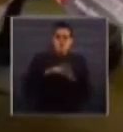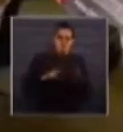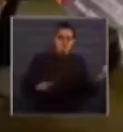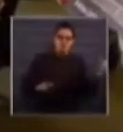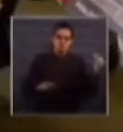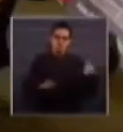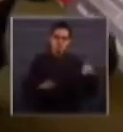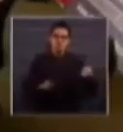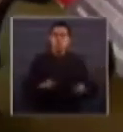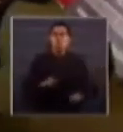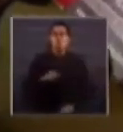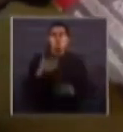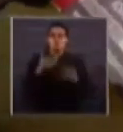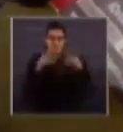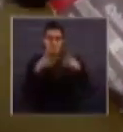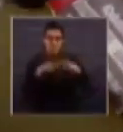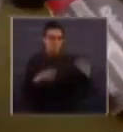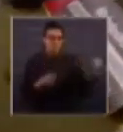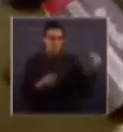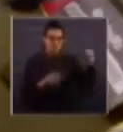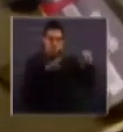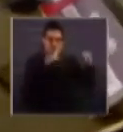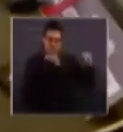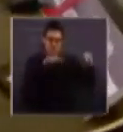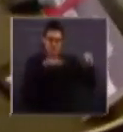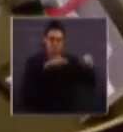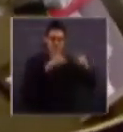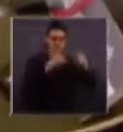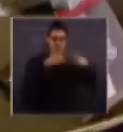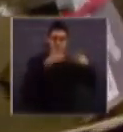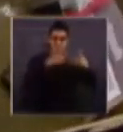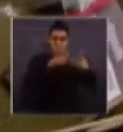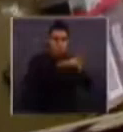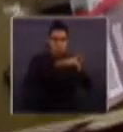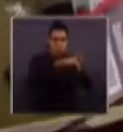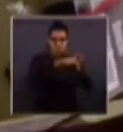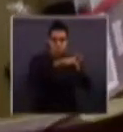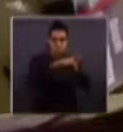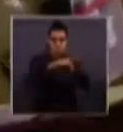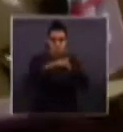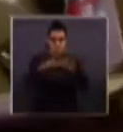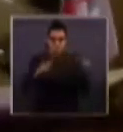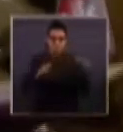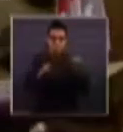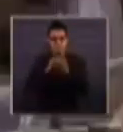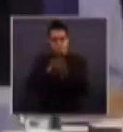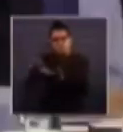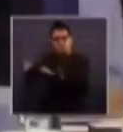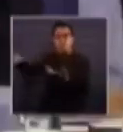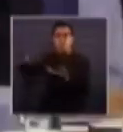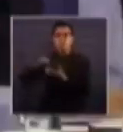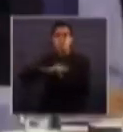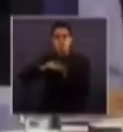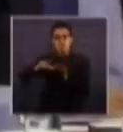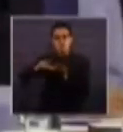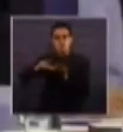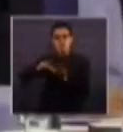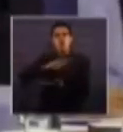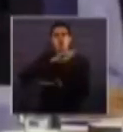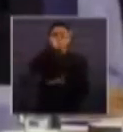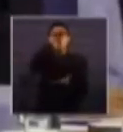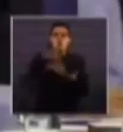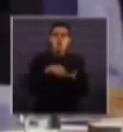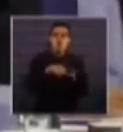está dando tratamiento al agua. Y la zona en donde se va a construir el Zapotillo es una zona que no